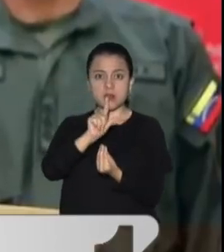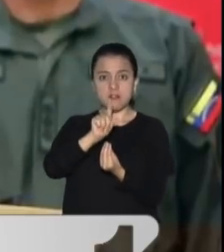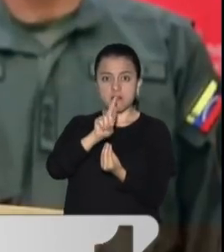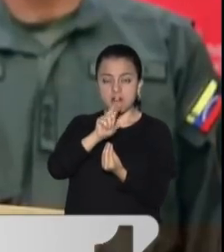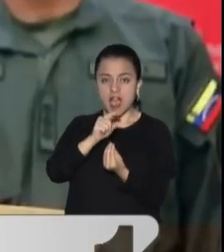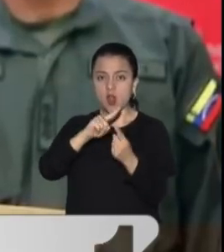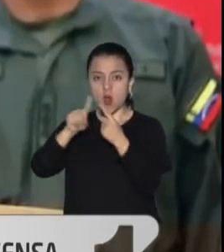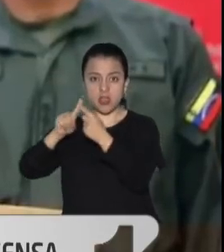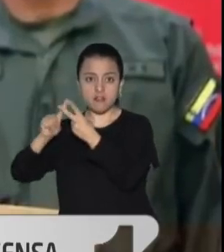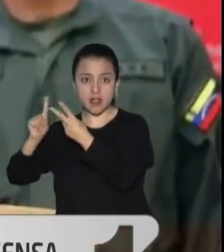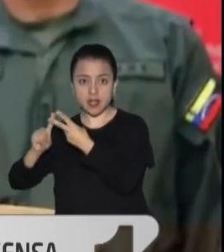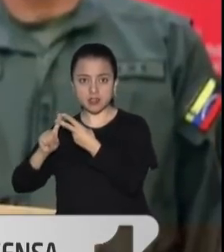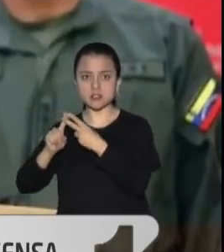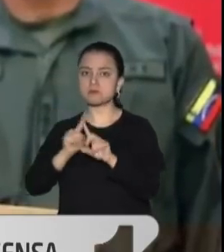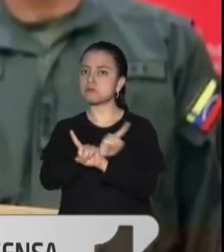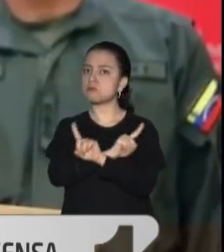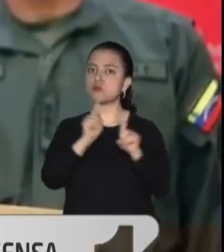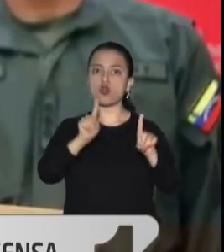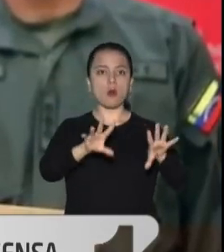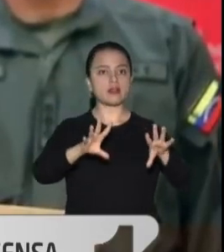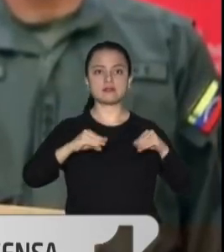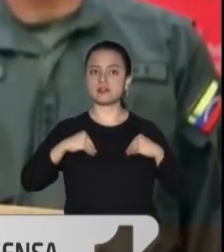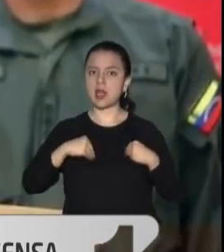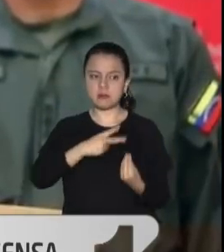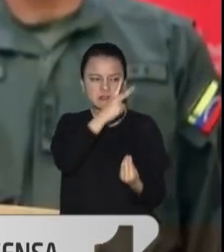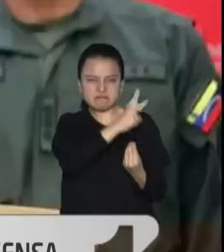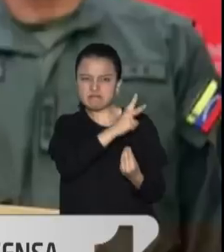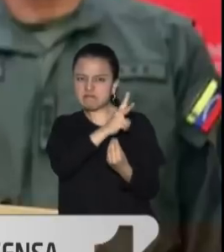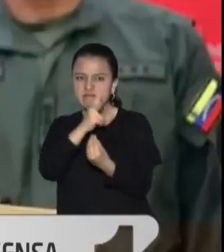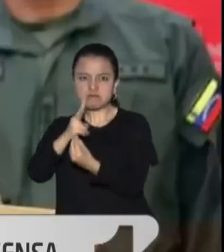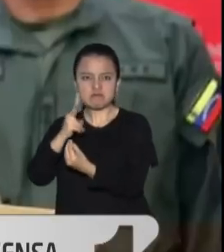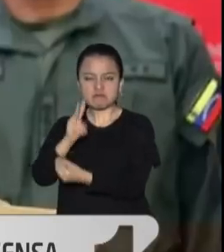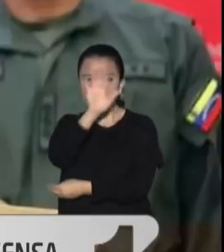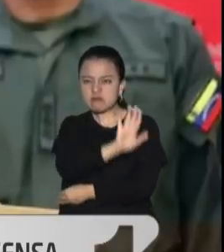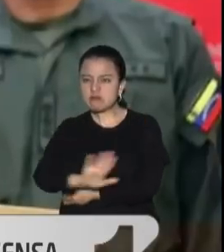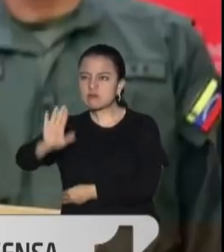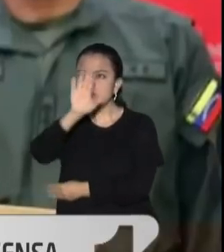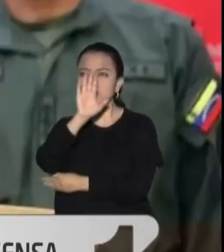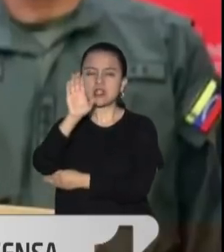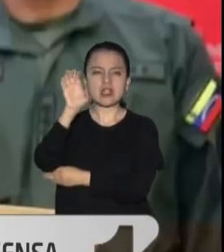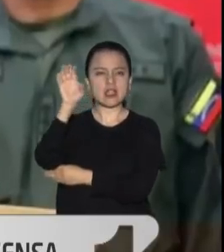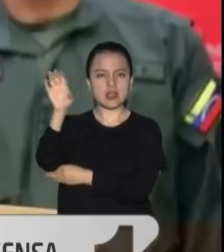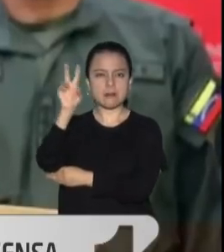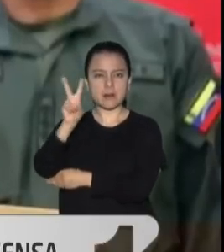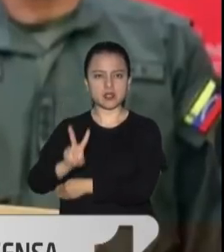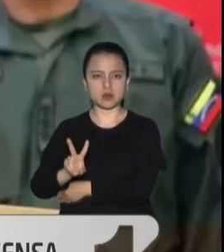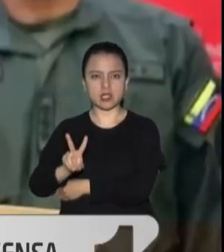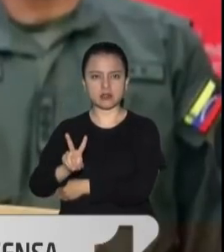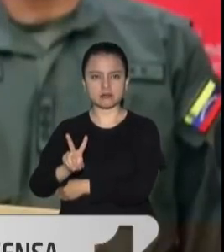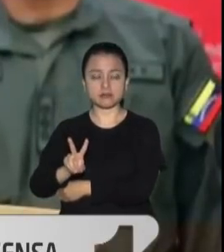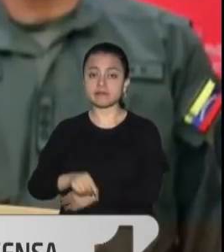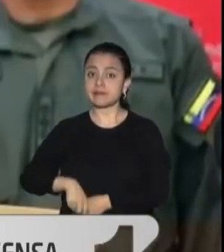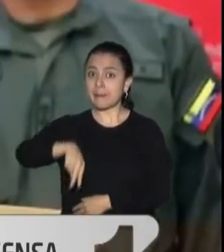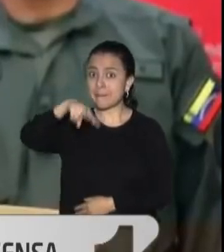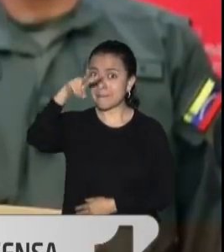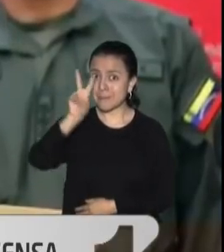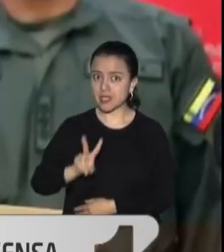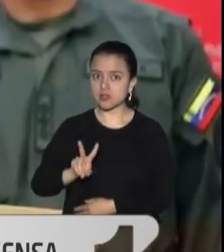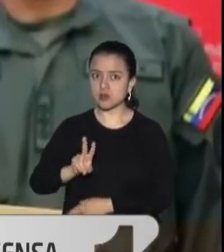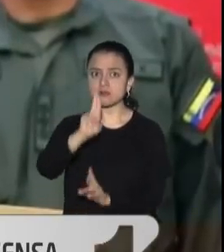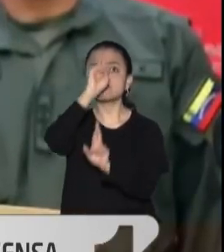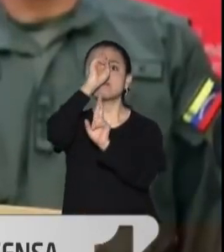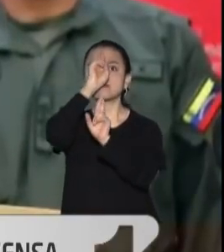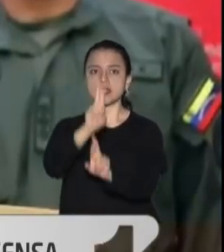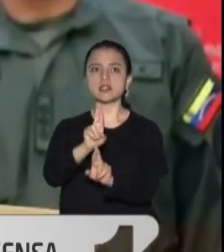margen de la ley en ningún espacio de la geografía nacional. Venezuela se